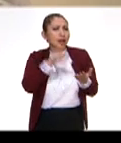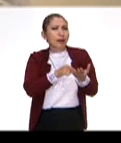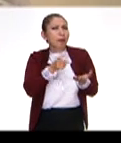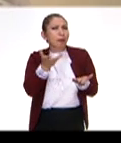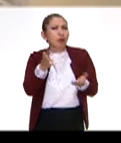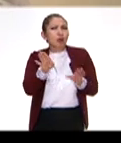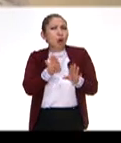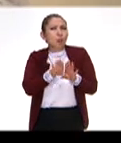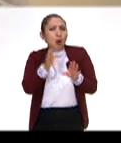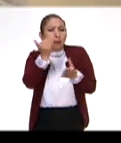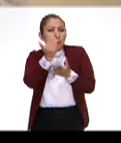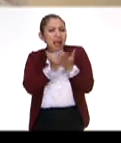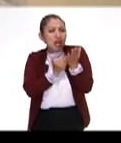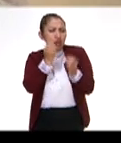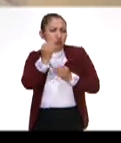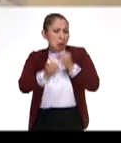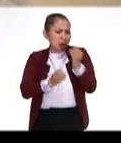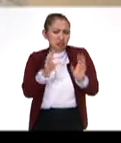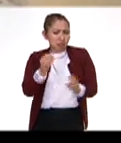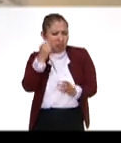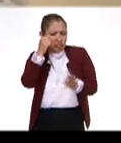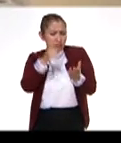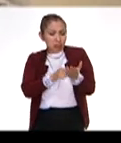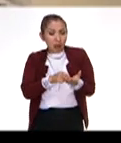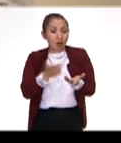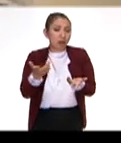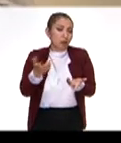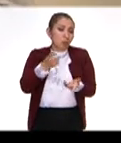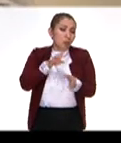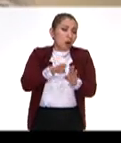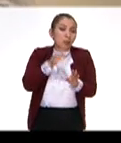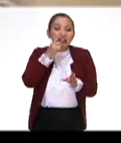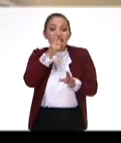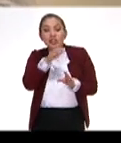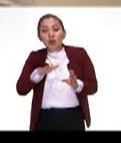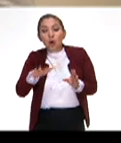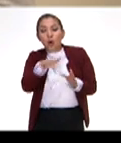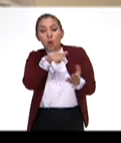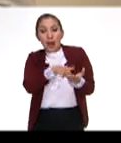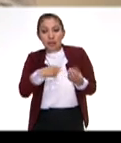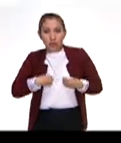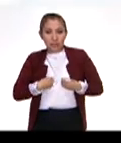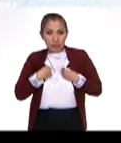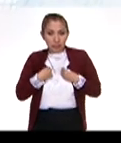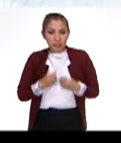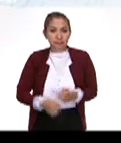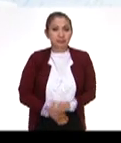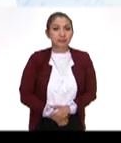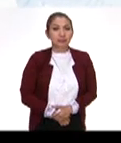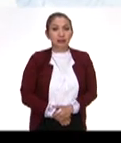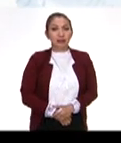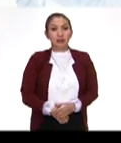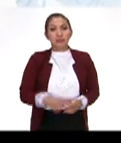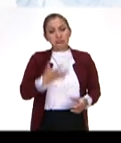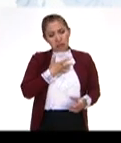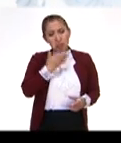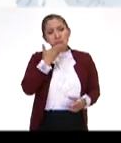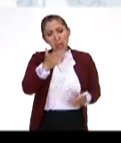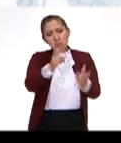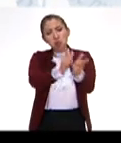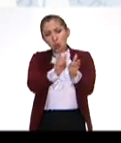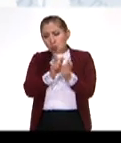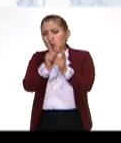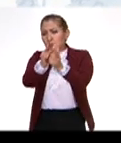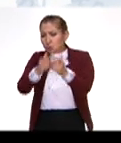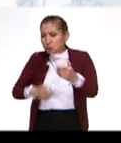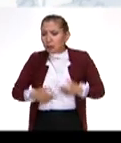haya menos puestas en escena hablando del lugar en el que habito. Tenemos buenas